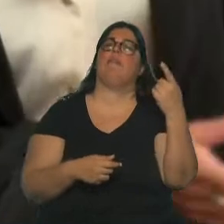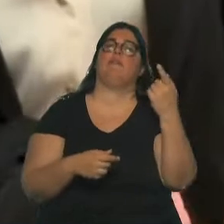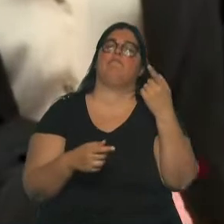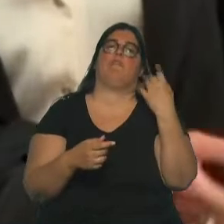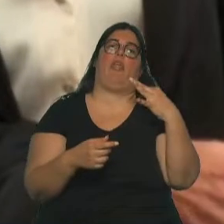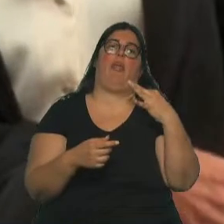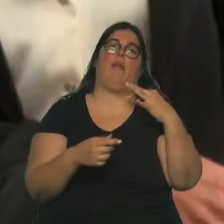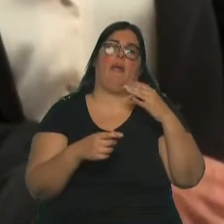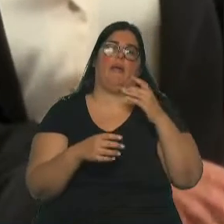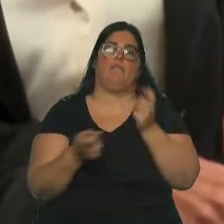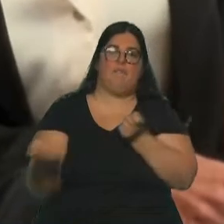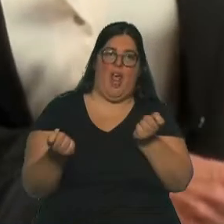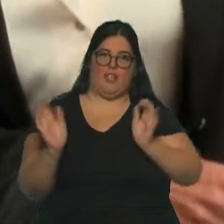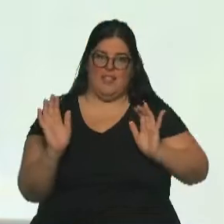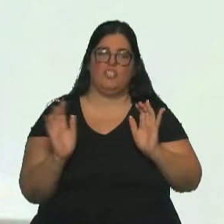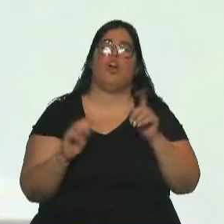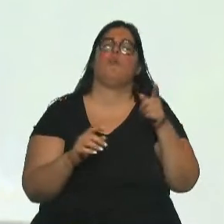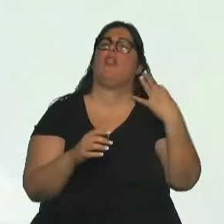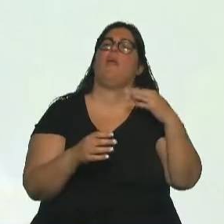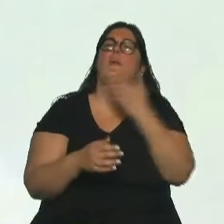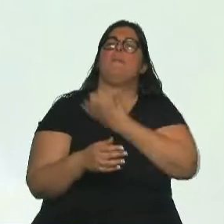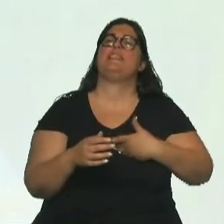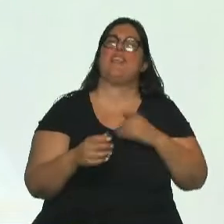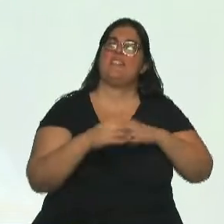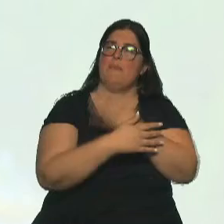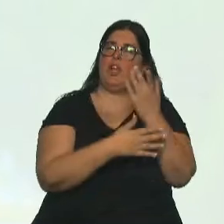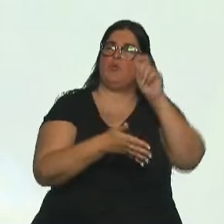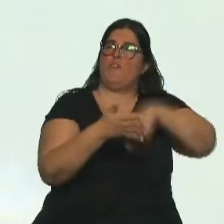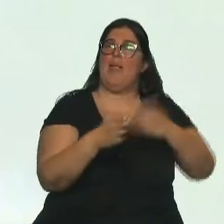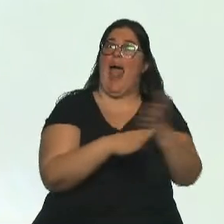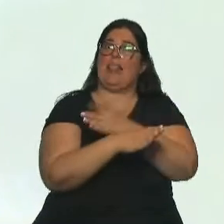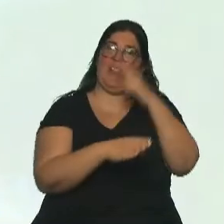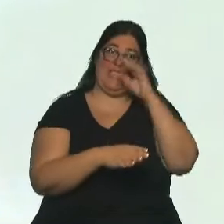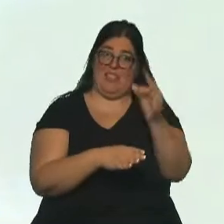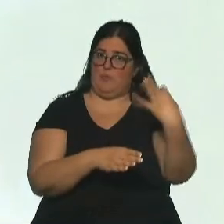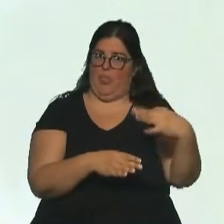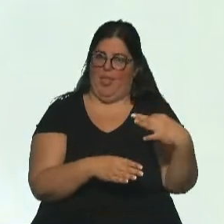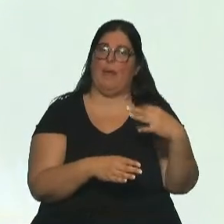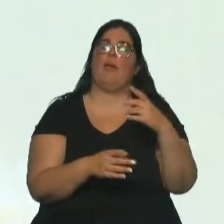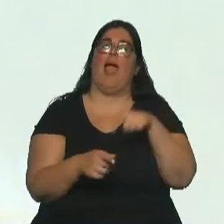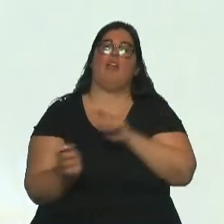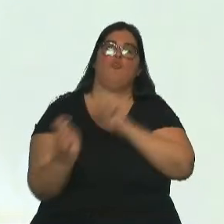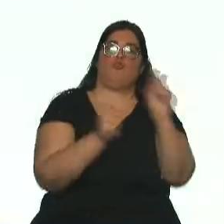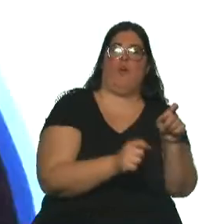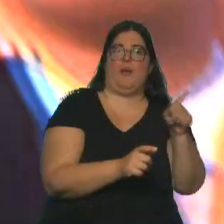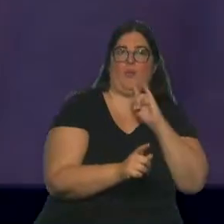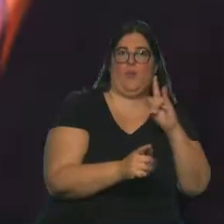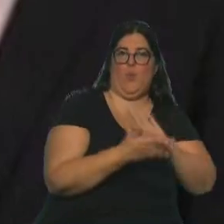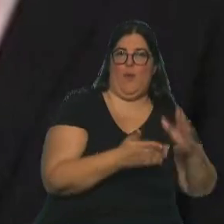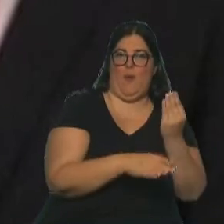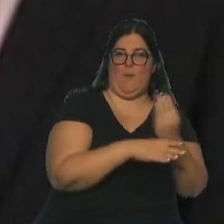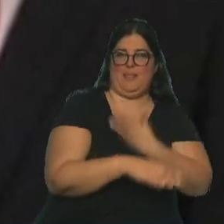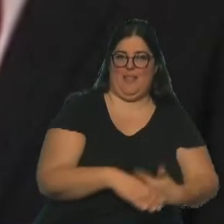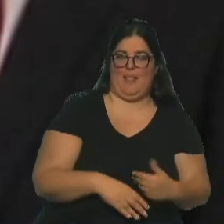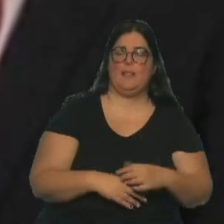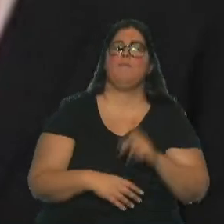durante la presidencia brasileña del bloque regional antes del 7 de diciembre, día en que pasaría a manos de Asunción.